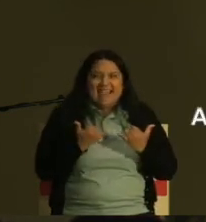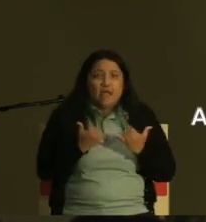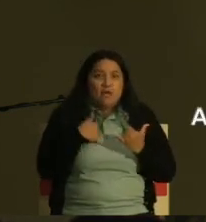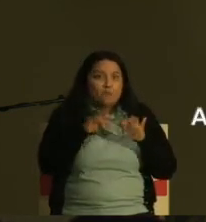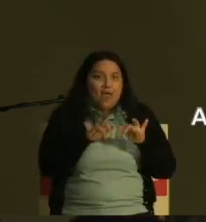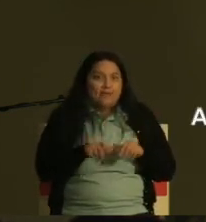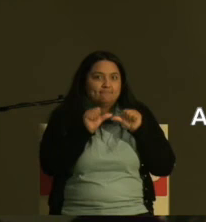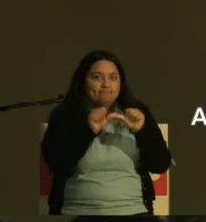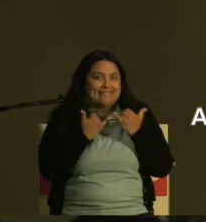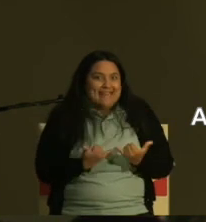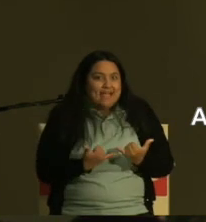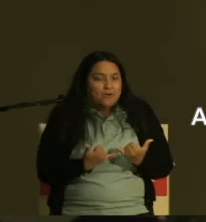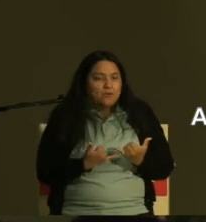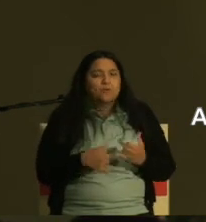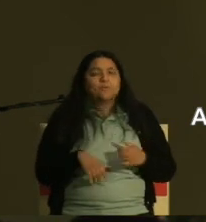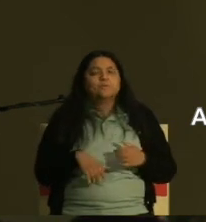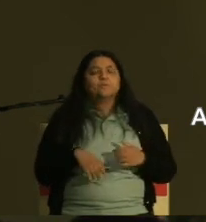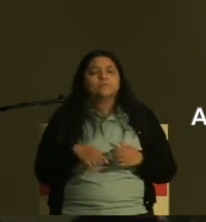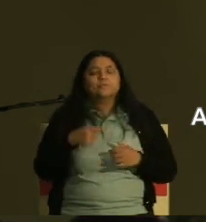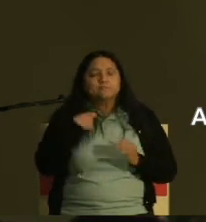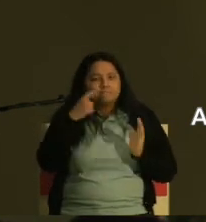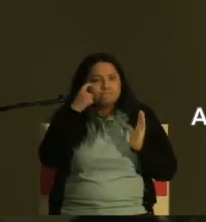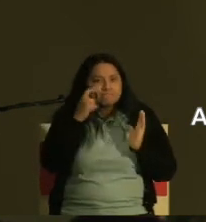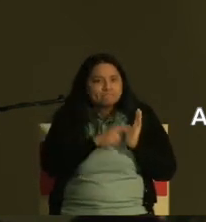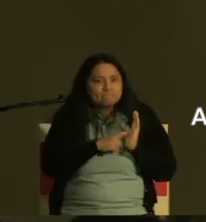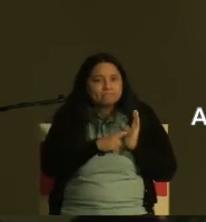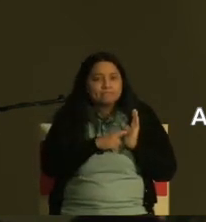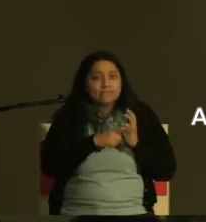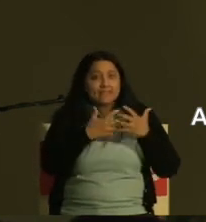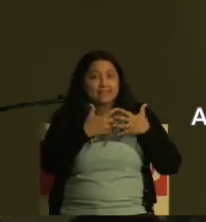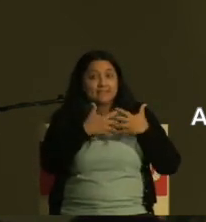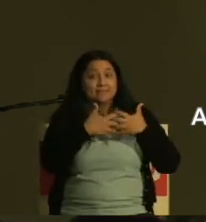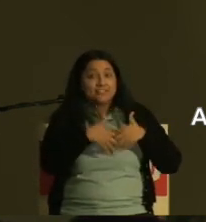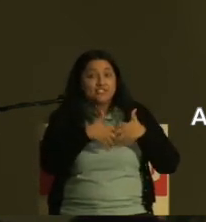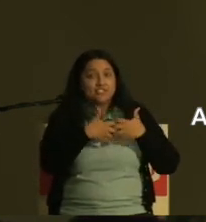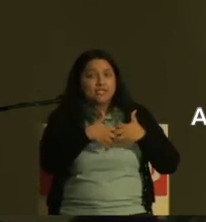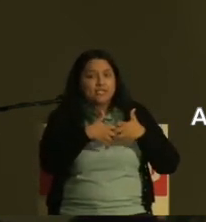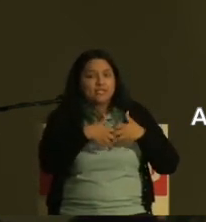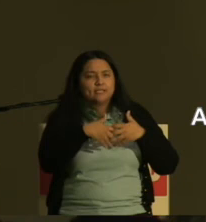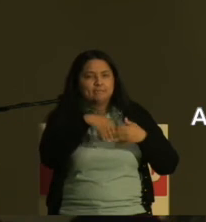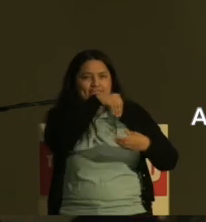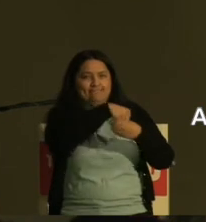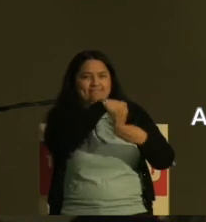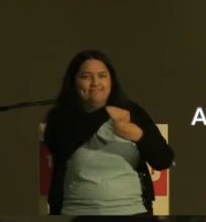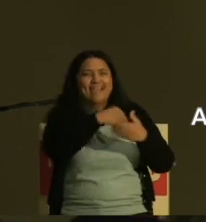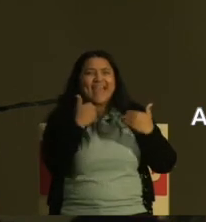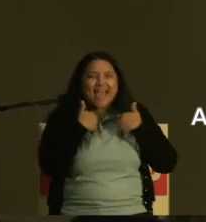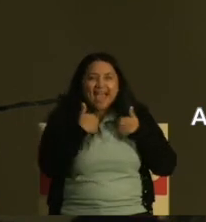actualmente. ¿Qué es? Y me di cuenta también que esa máquina estaba guardando también un imaginario